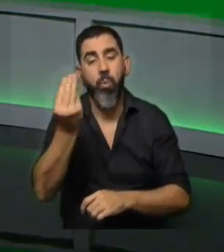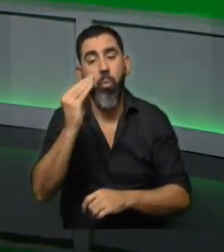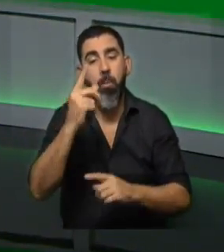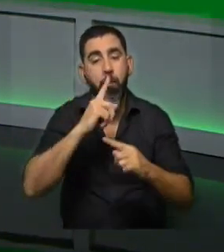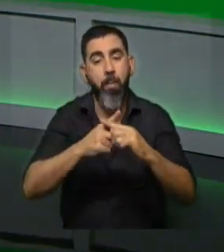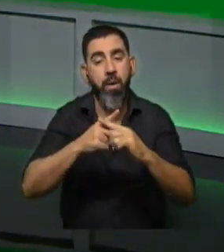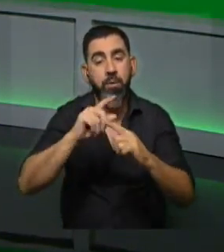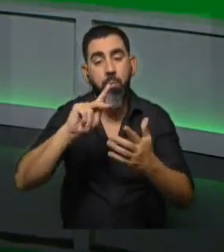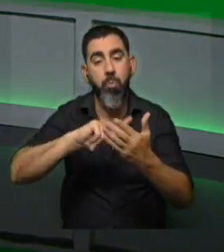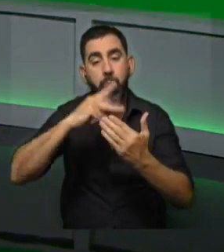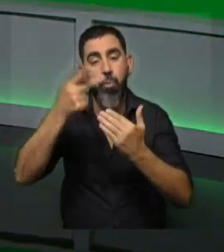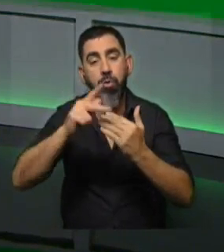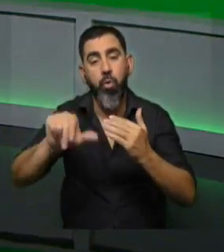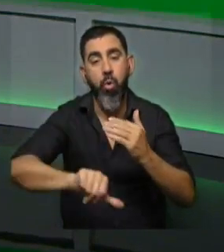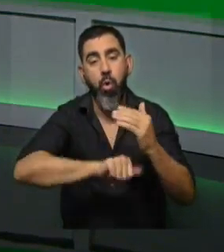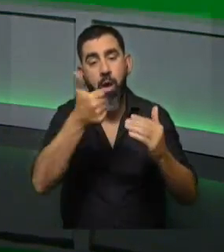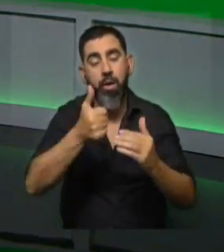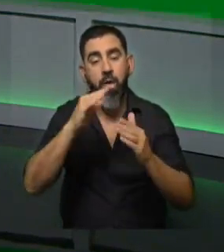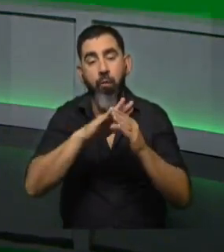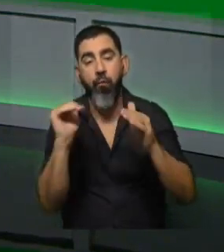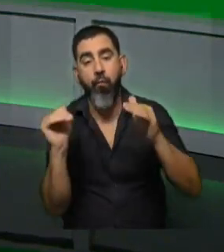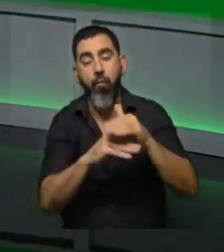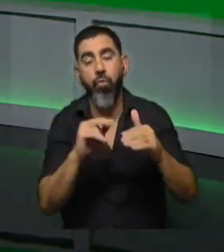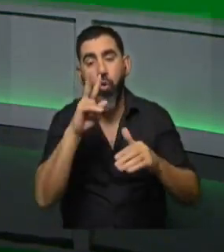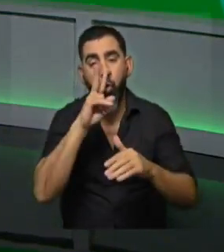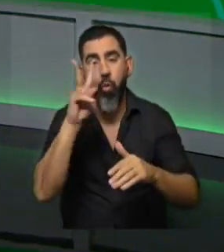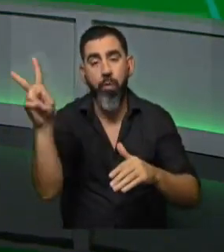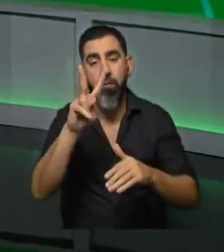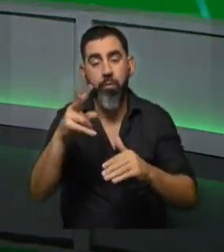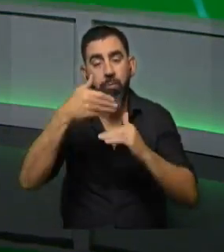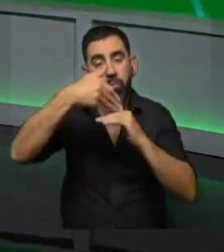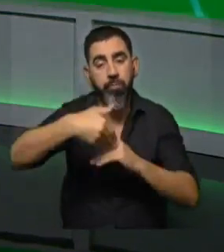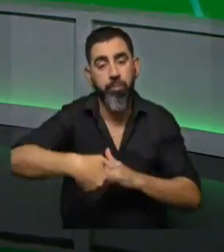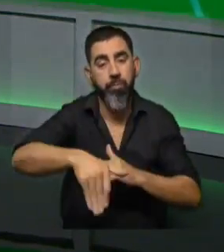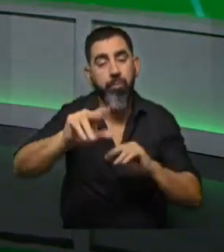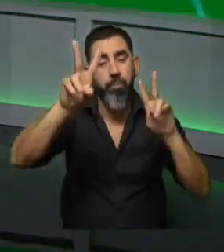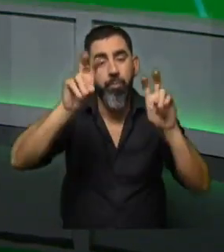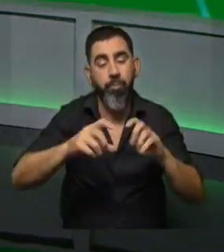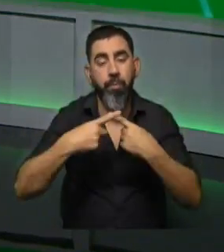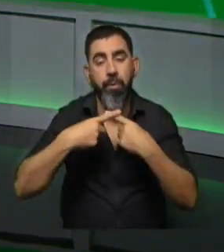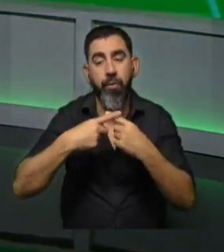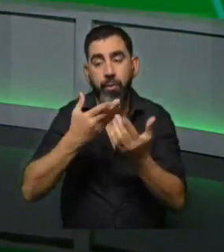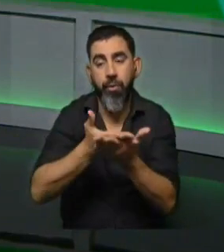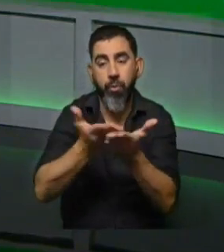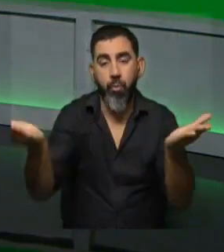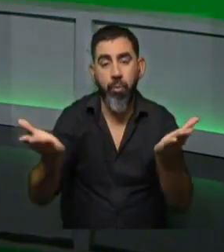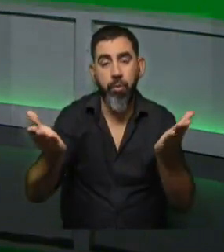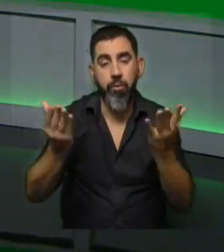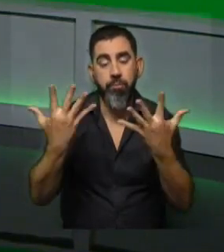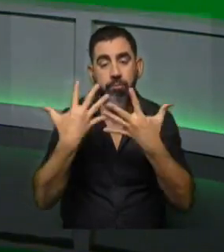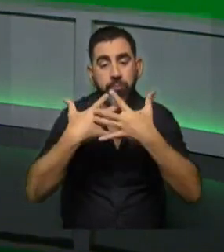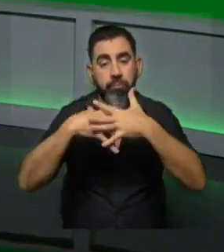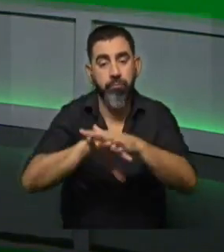ganadores de los fondos Mariel 2022 es el punto de partida para poner el tema sobre la mesa y trabajarlo de manera